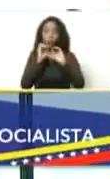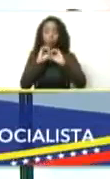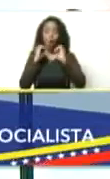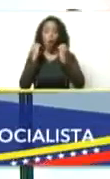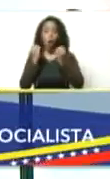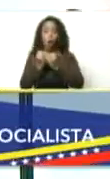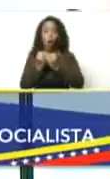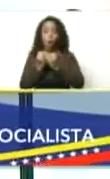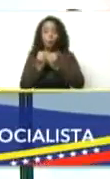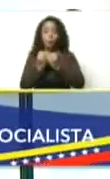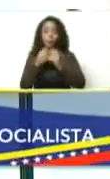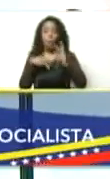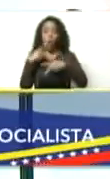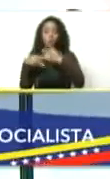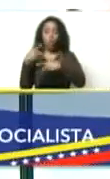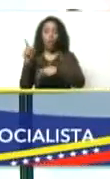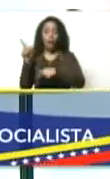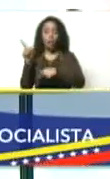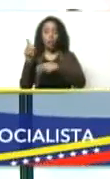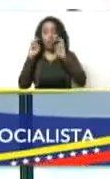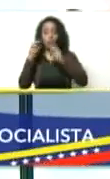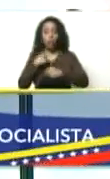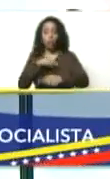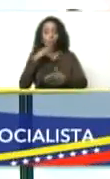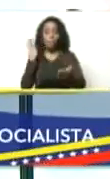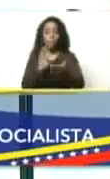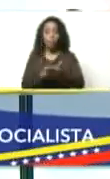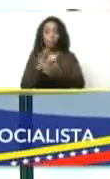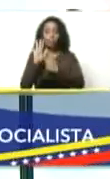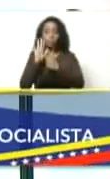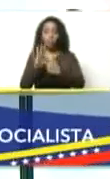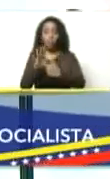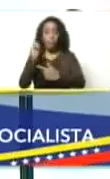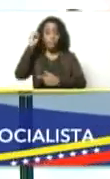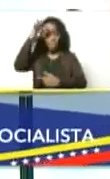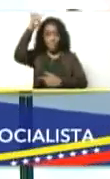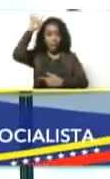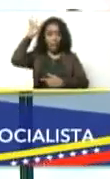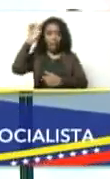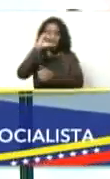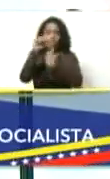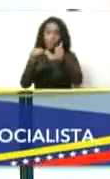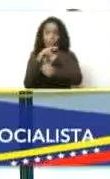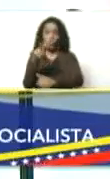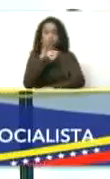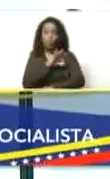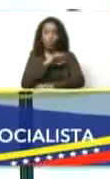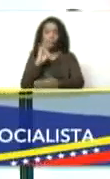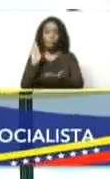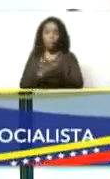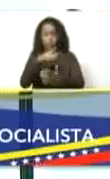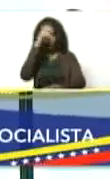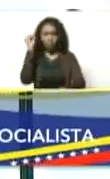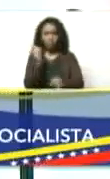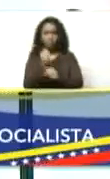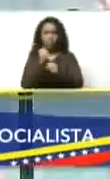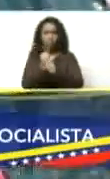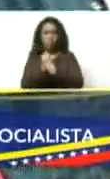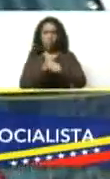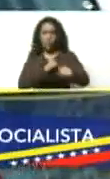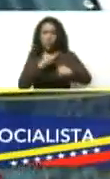bomba atómica. Si nosotros nos ponemos, Mervin Maldonado, viceministro de lo social, nos ponemos a trabajar para